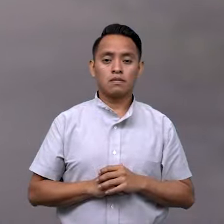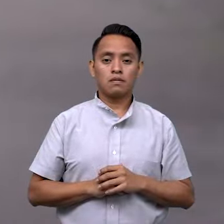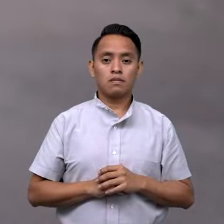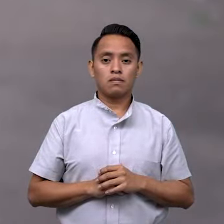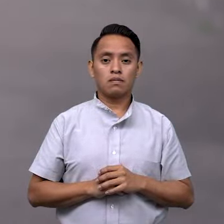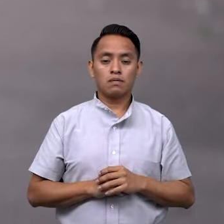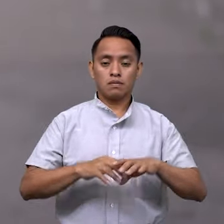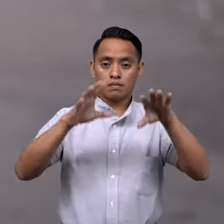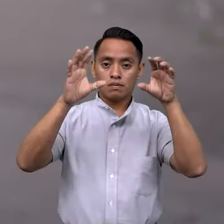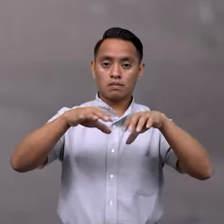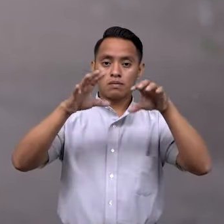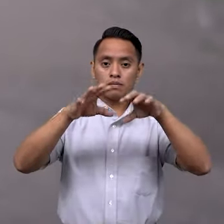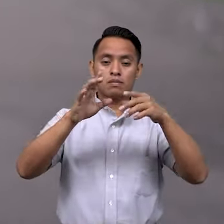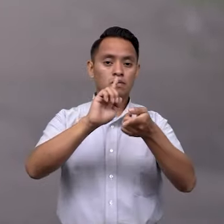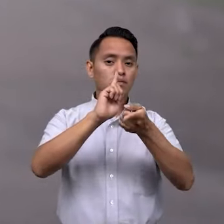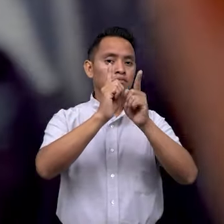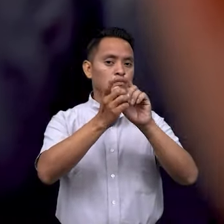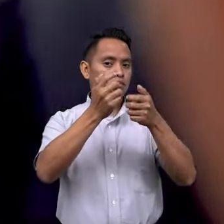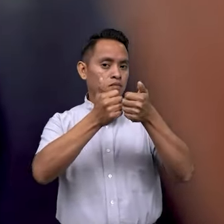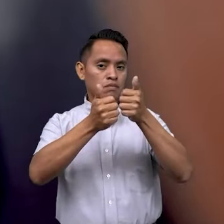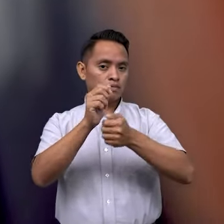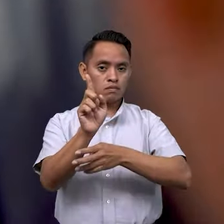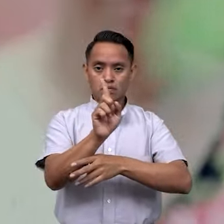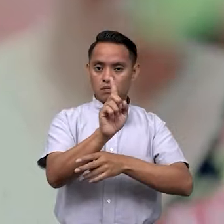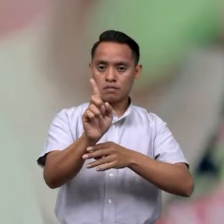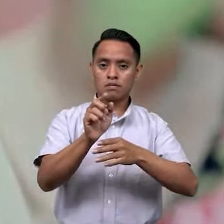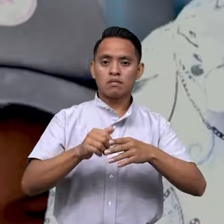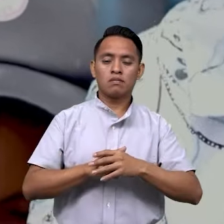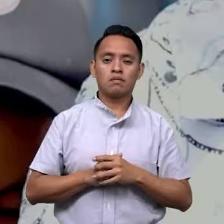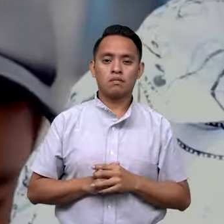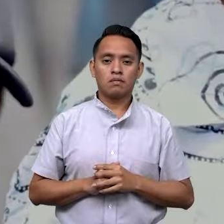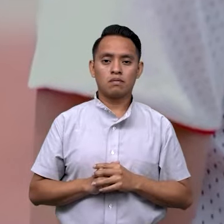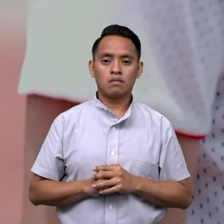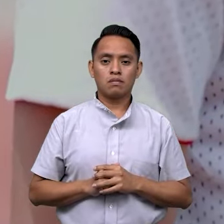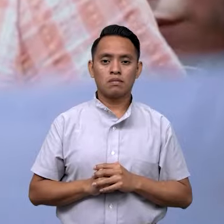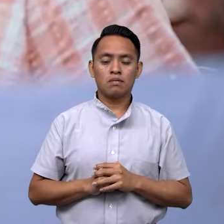Que la lluvia no se convierta en tragedia.